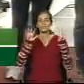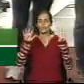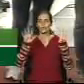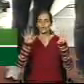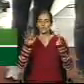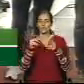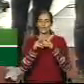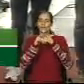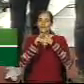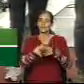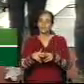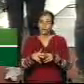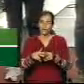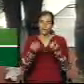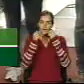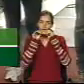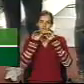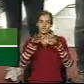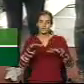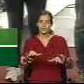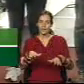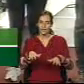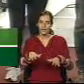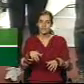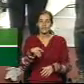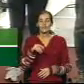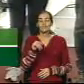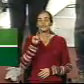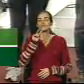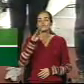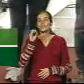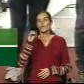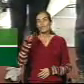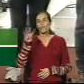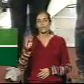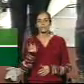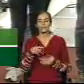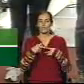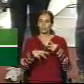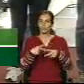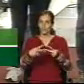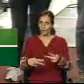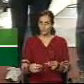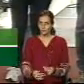169 créditos para beneficiar a 204 productores.